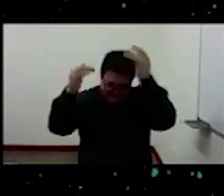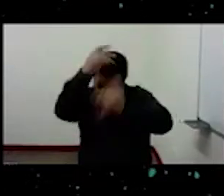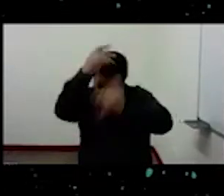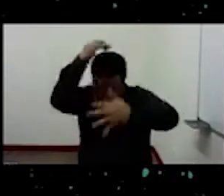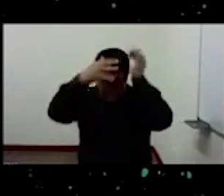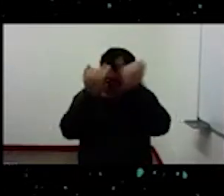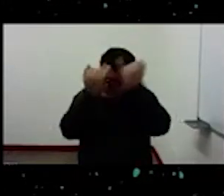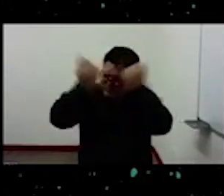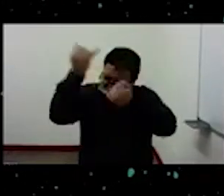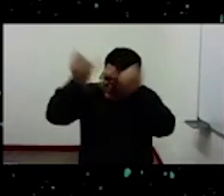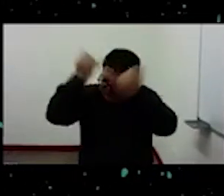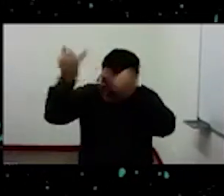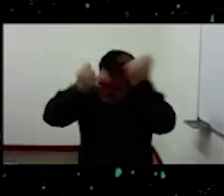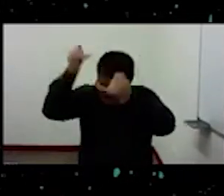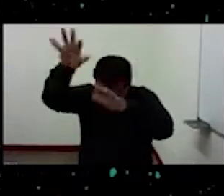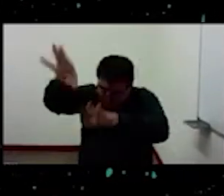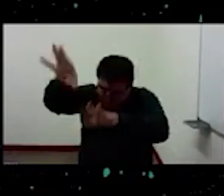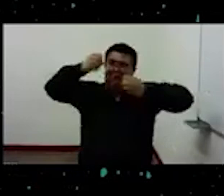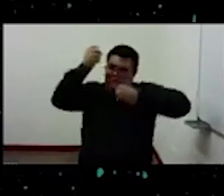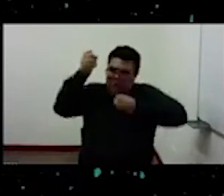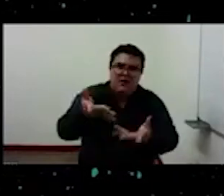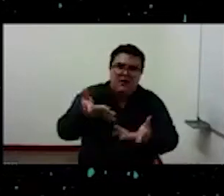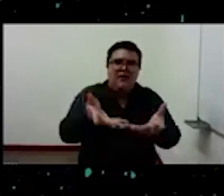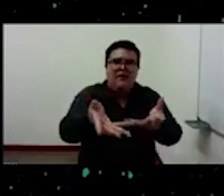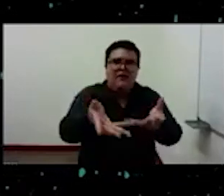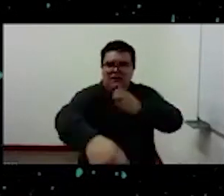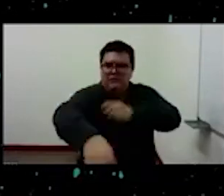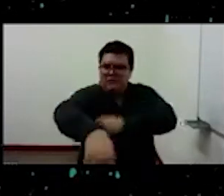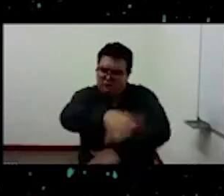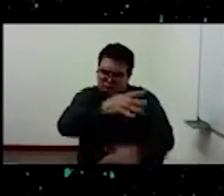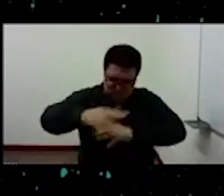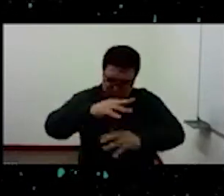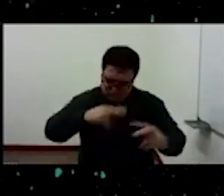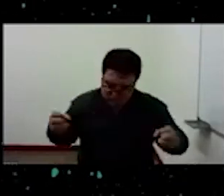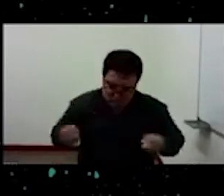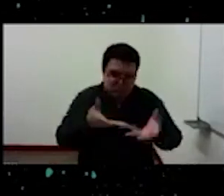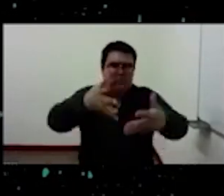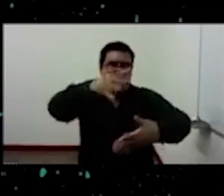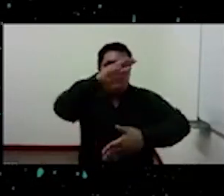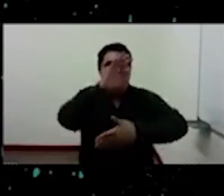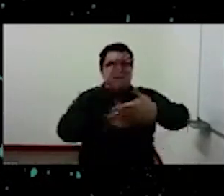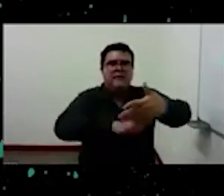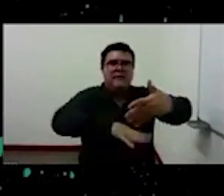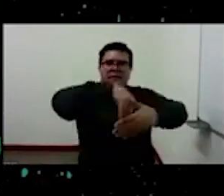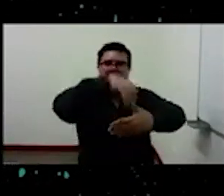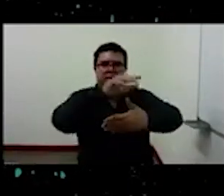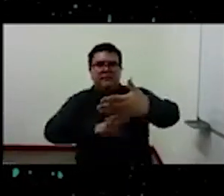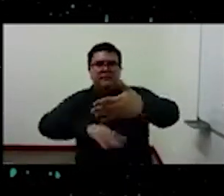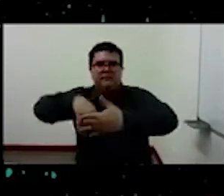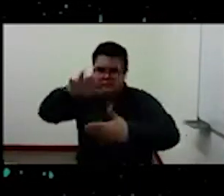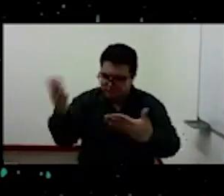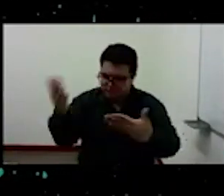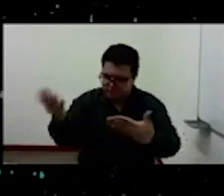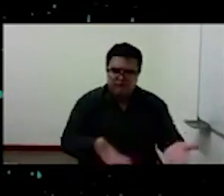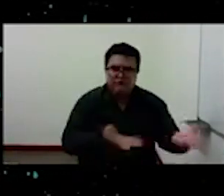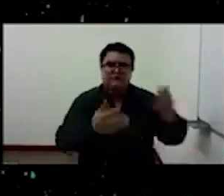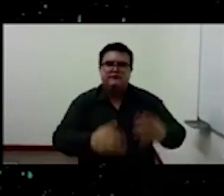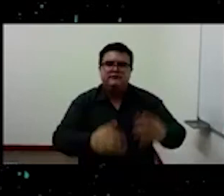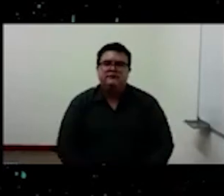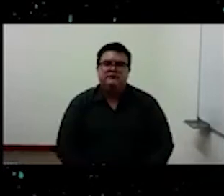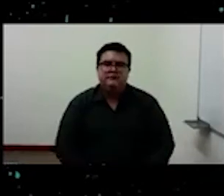devenida espíritu, un acontecimiento energético portentoso, profundamente dionisiaco.